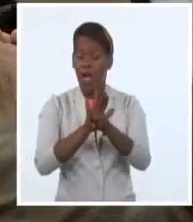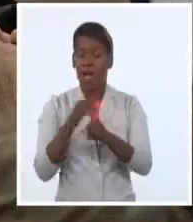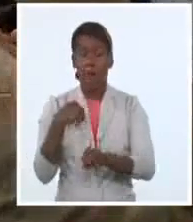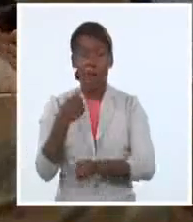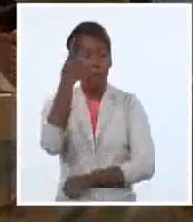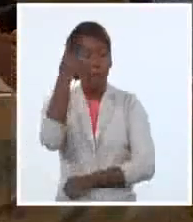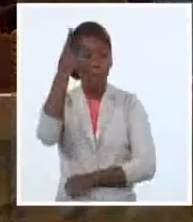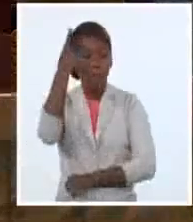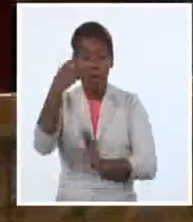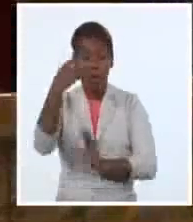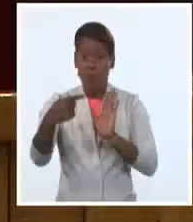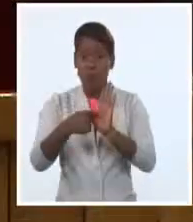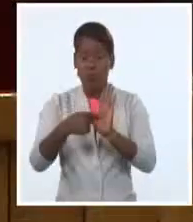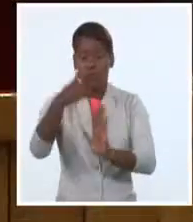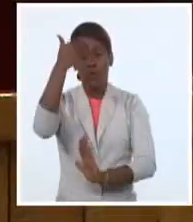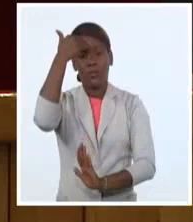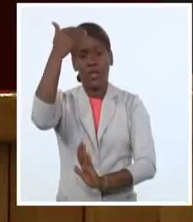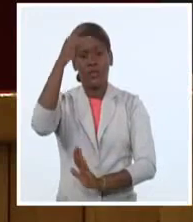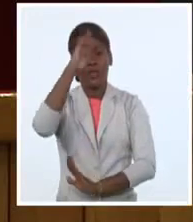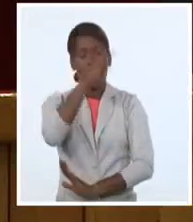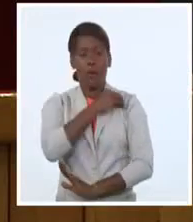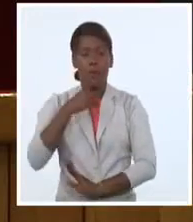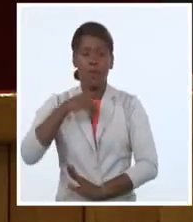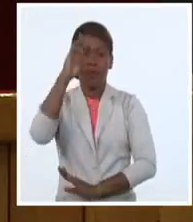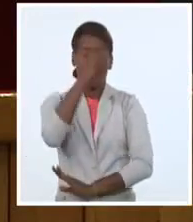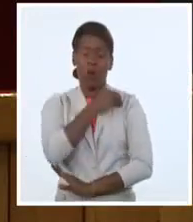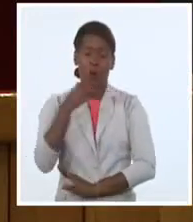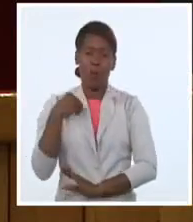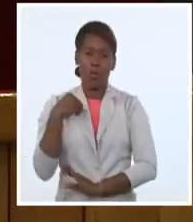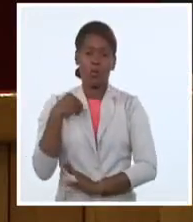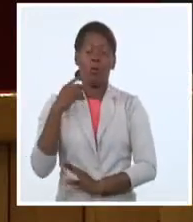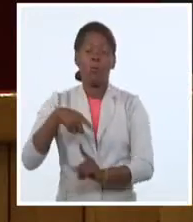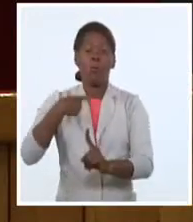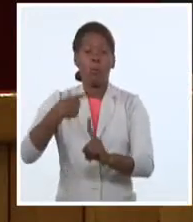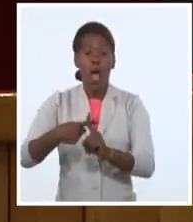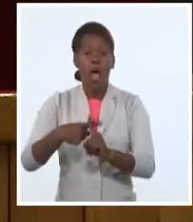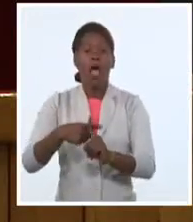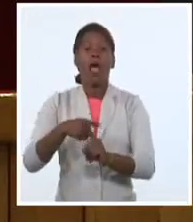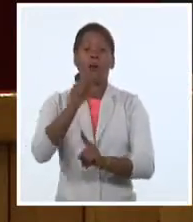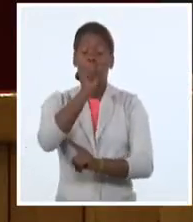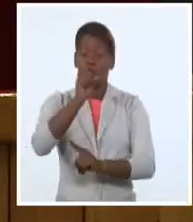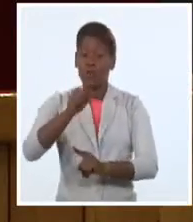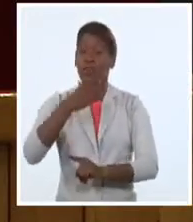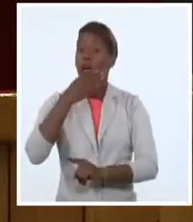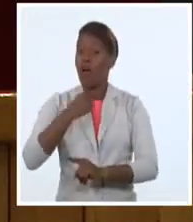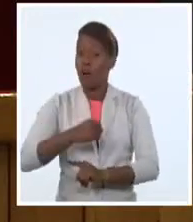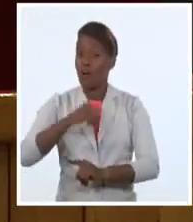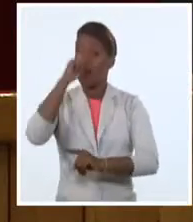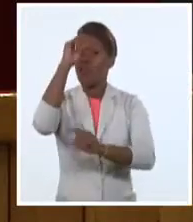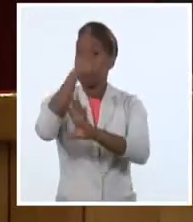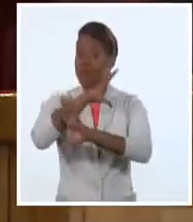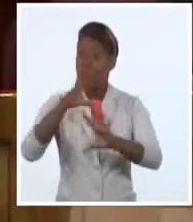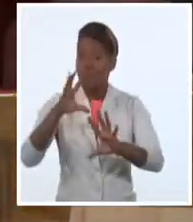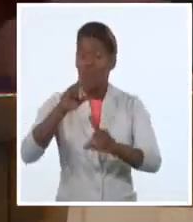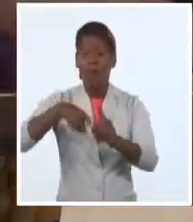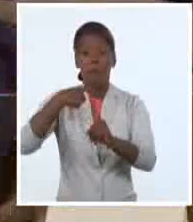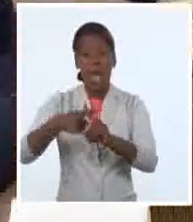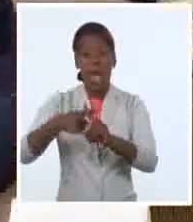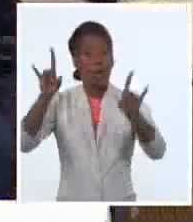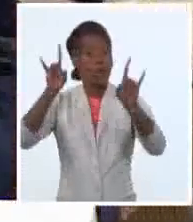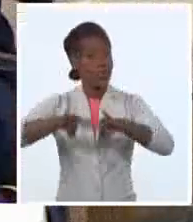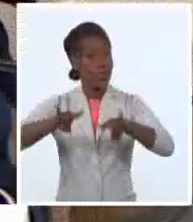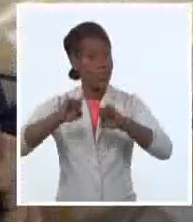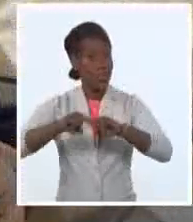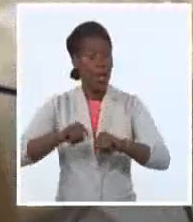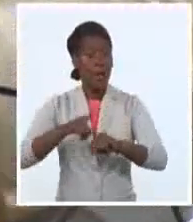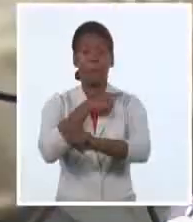los creadores científicos y de la academia que se salió de las aulas para compartir saberes. Y habrá que hablar también de